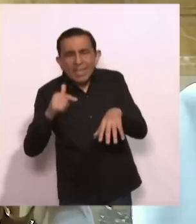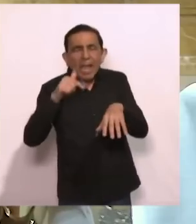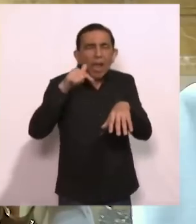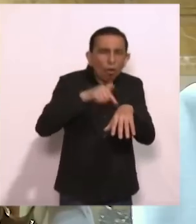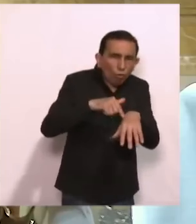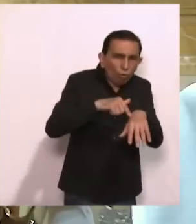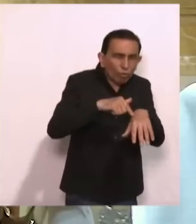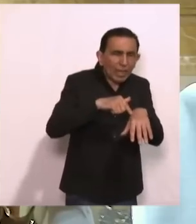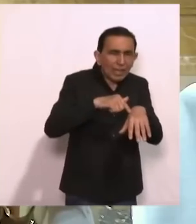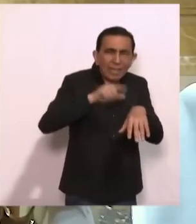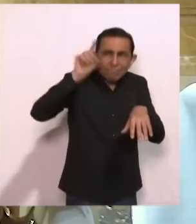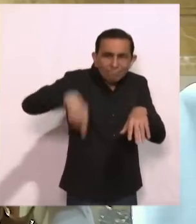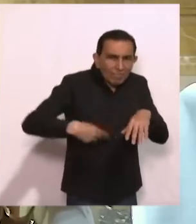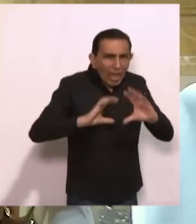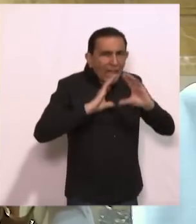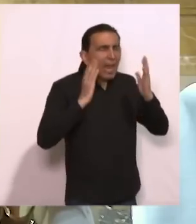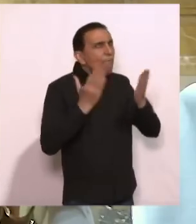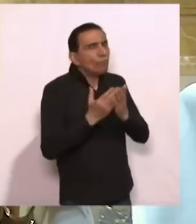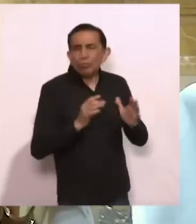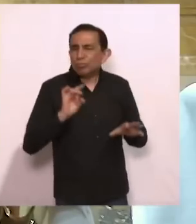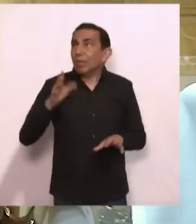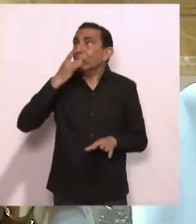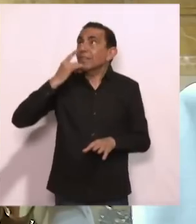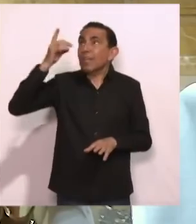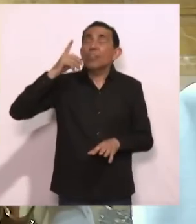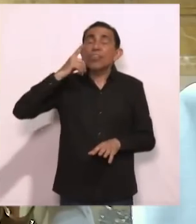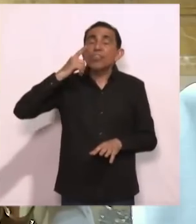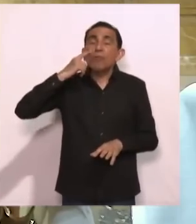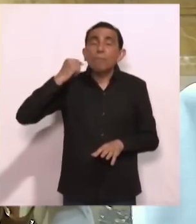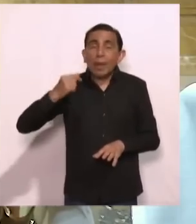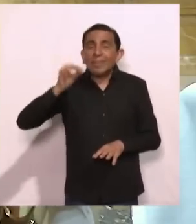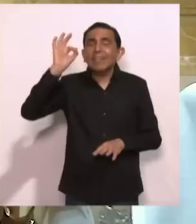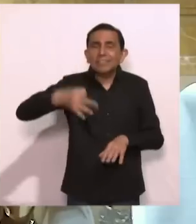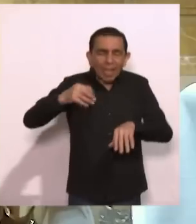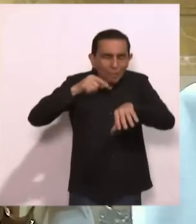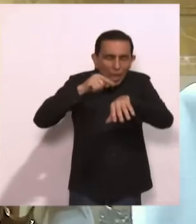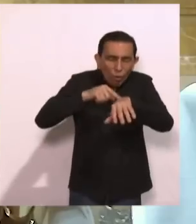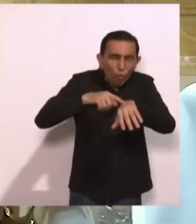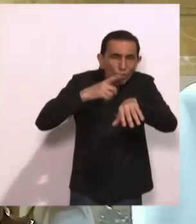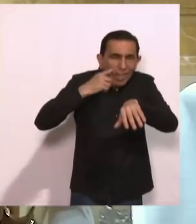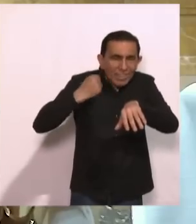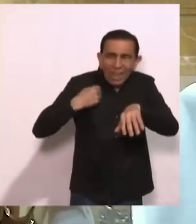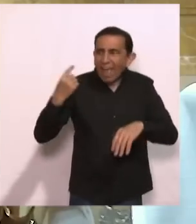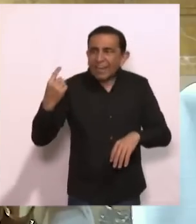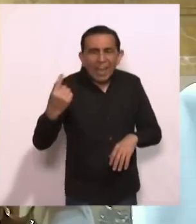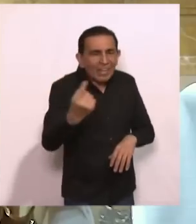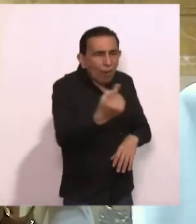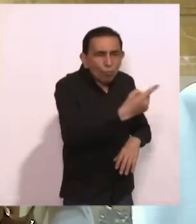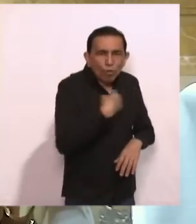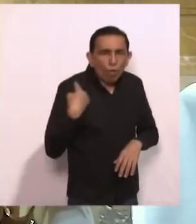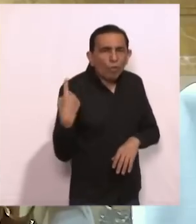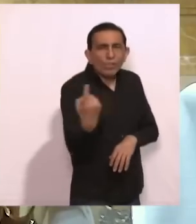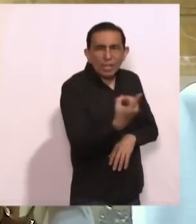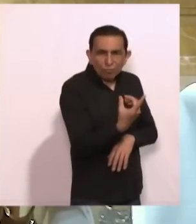acabará nuestro mundo. Solo el Padre sabe el día y la hora cuando a cada uno de nosotros